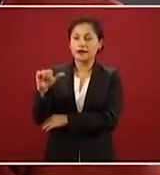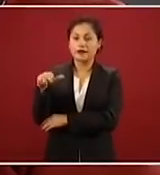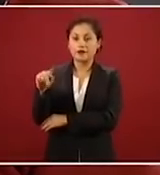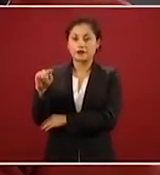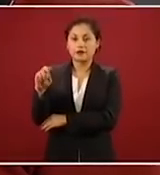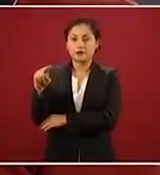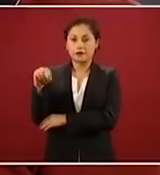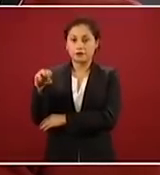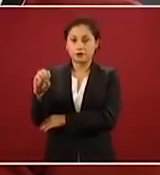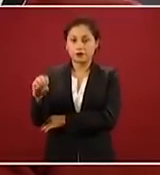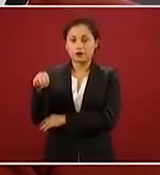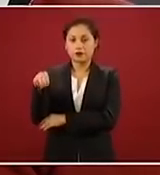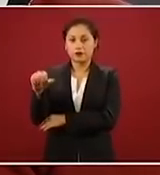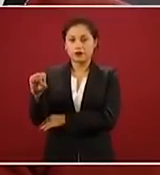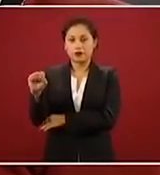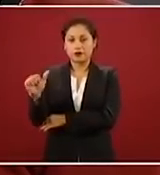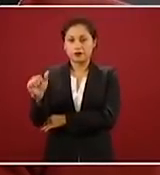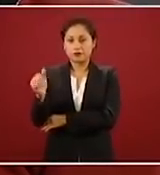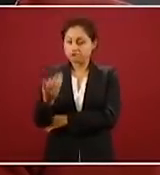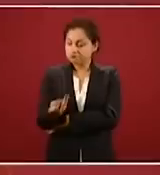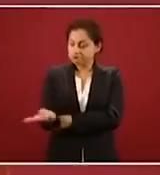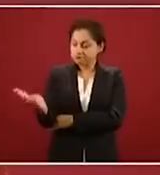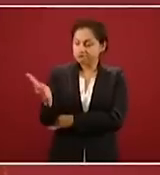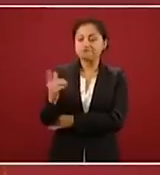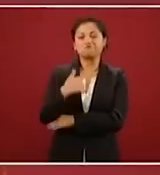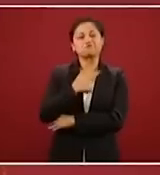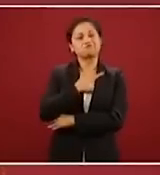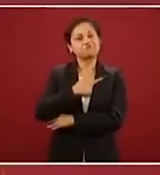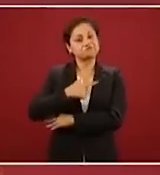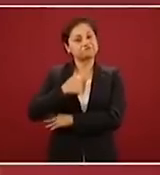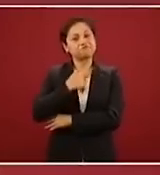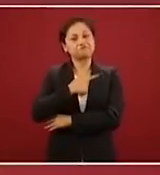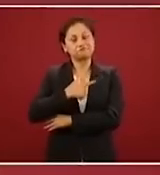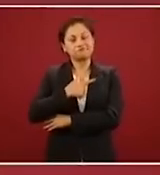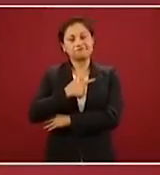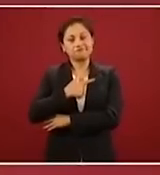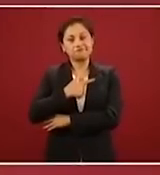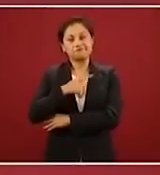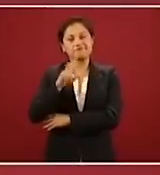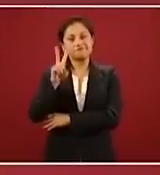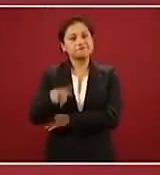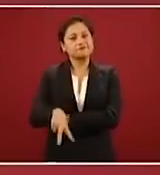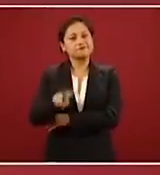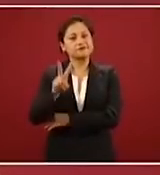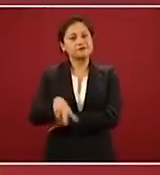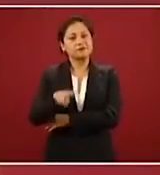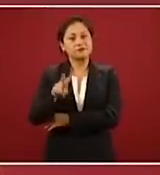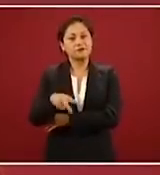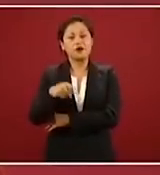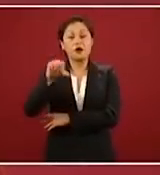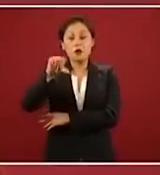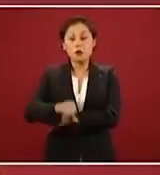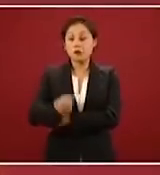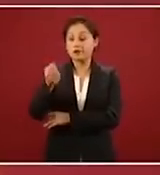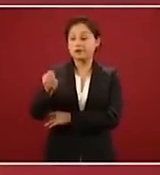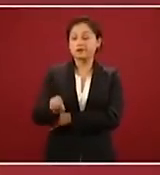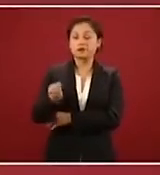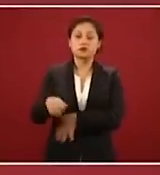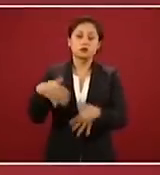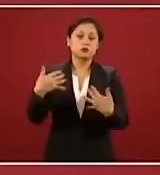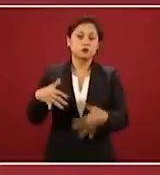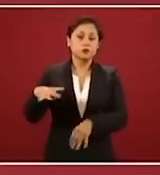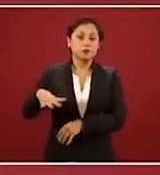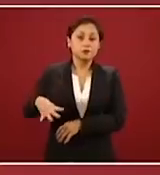Estrada. Un gusto y un privilegio saludarlos. Mi